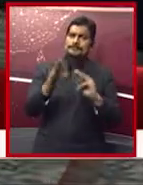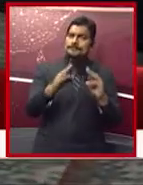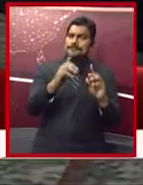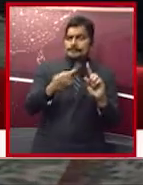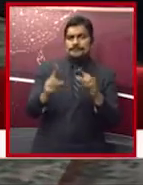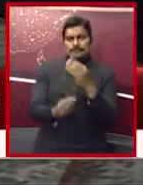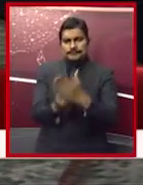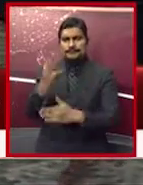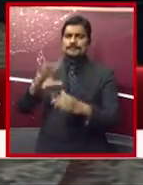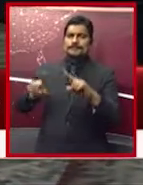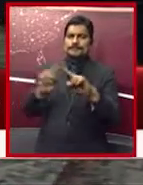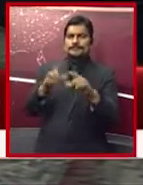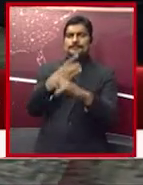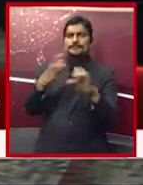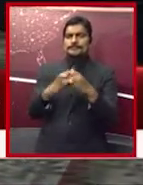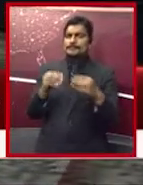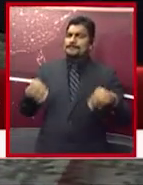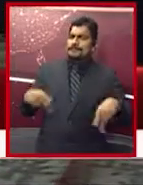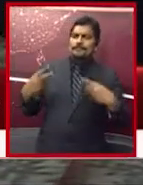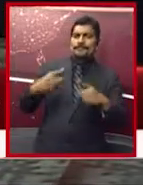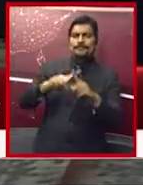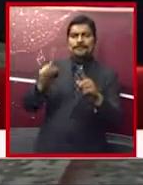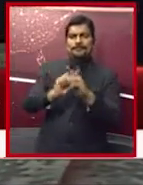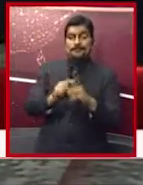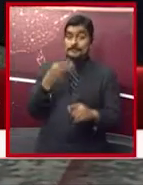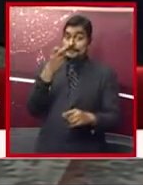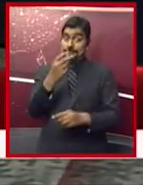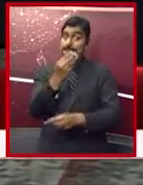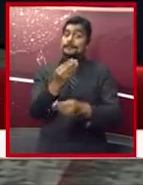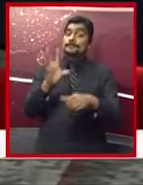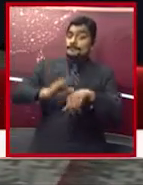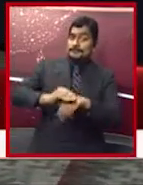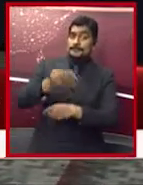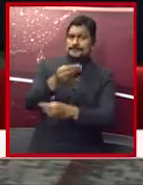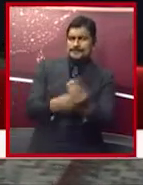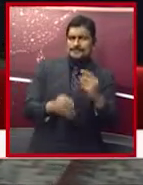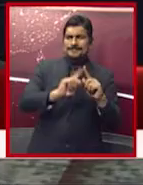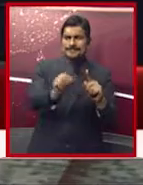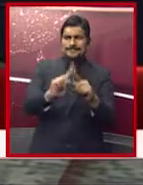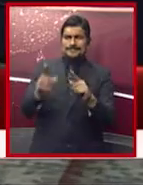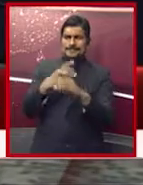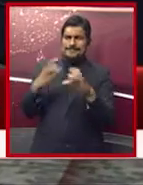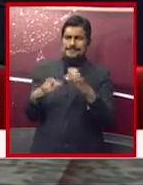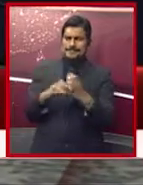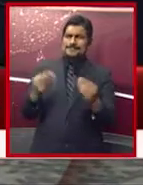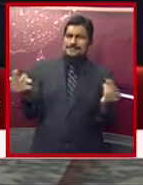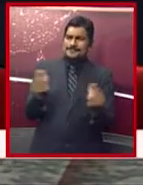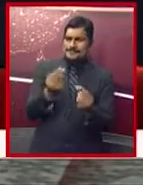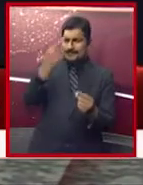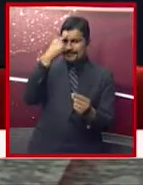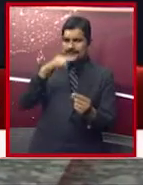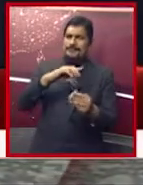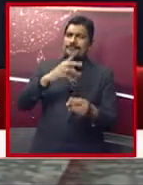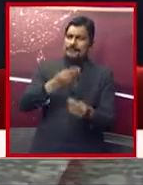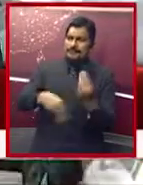para alinearlo con las nuevas condiciones de precio del mercado, lo que permitirá reducir sus necesidades de financiamiento.